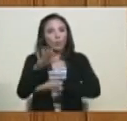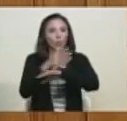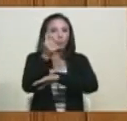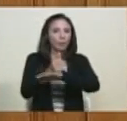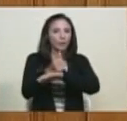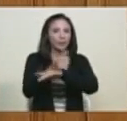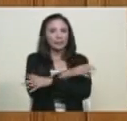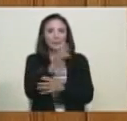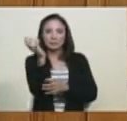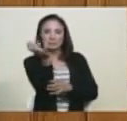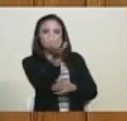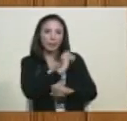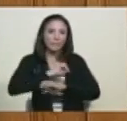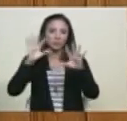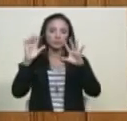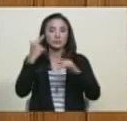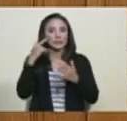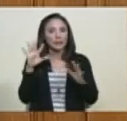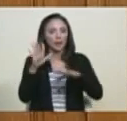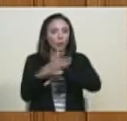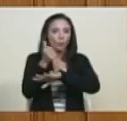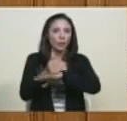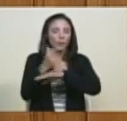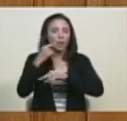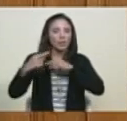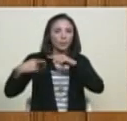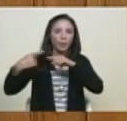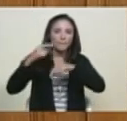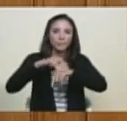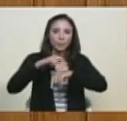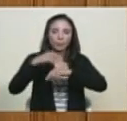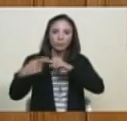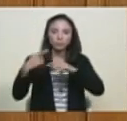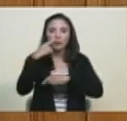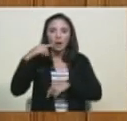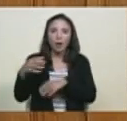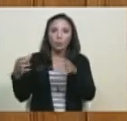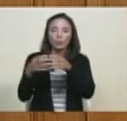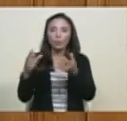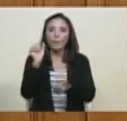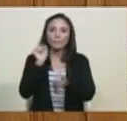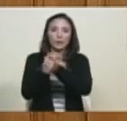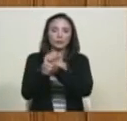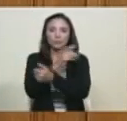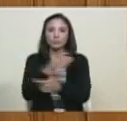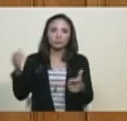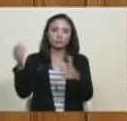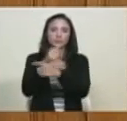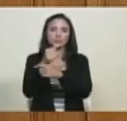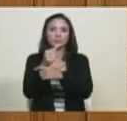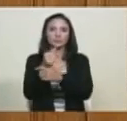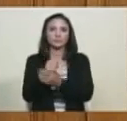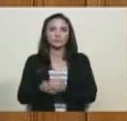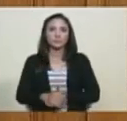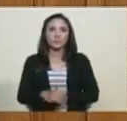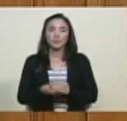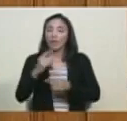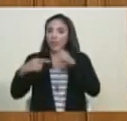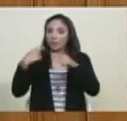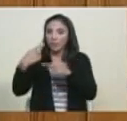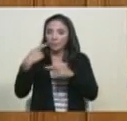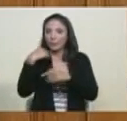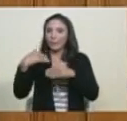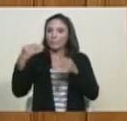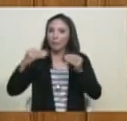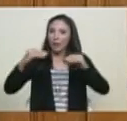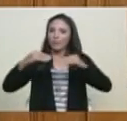evento. Al pasar los minutos, capturan al segundo grupo. Y a partir de allí se